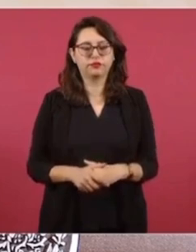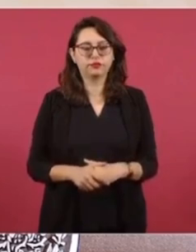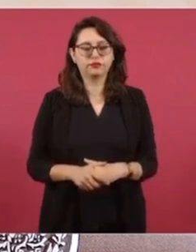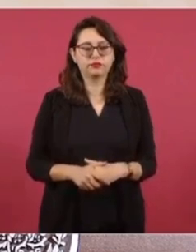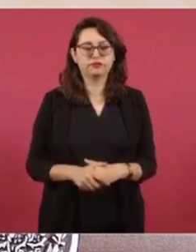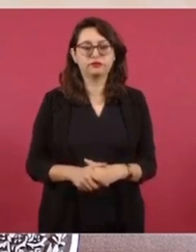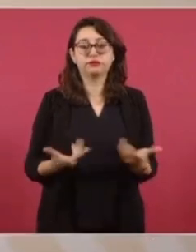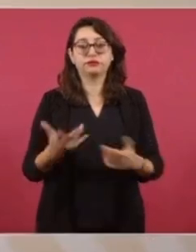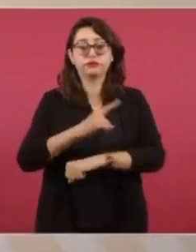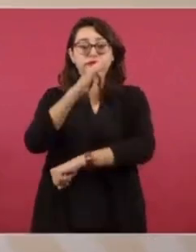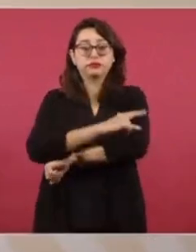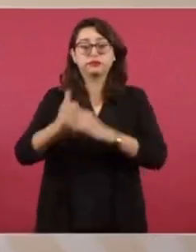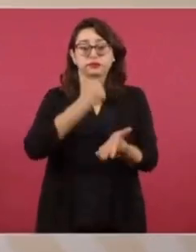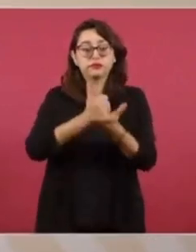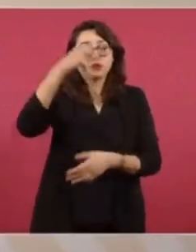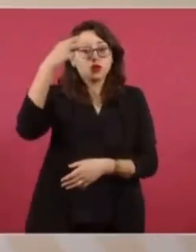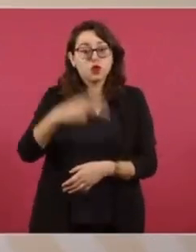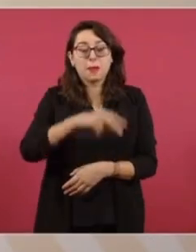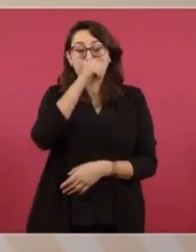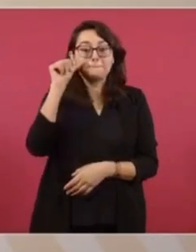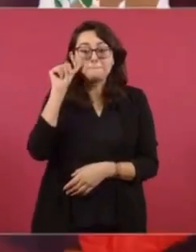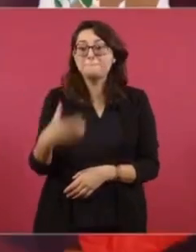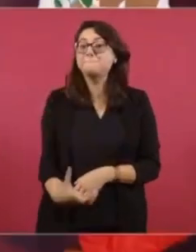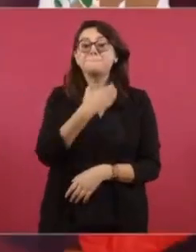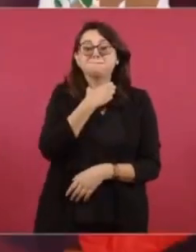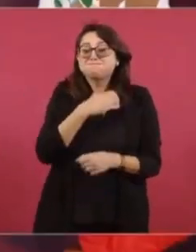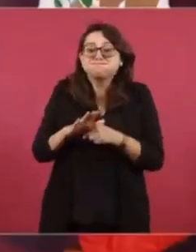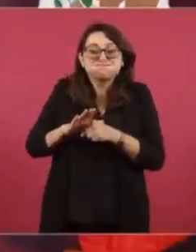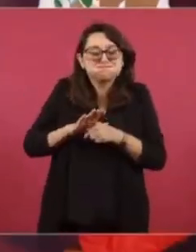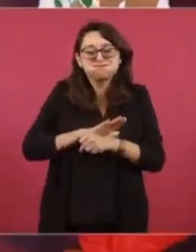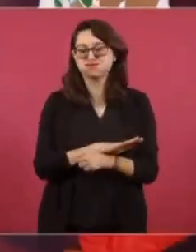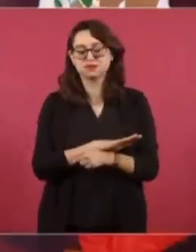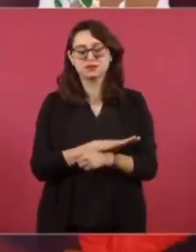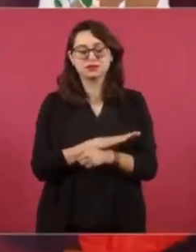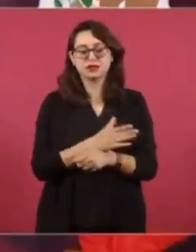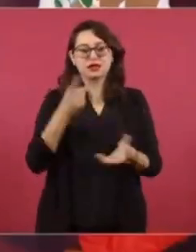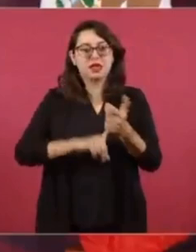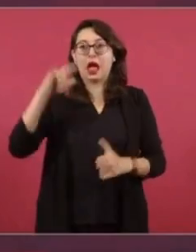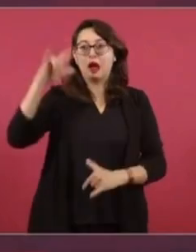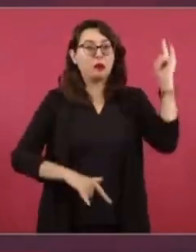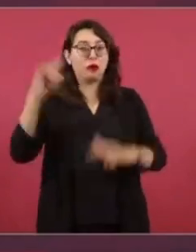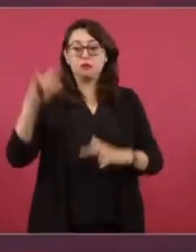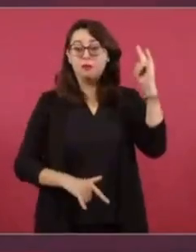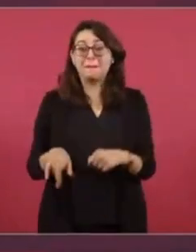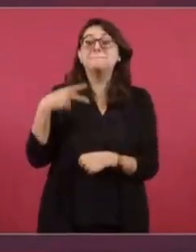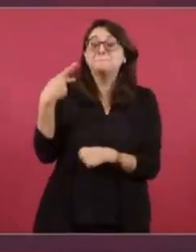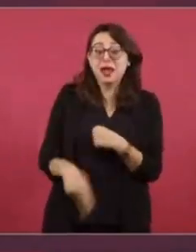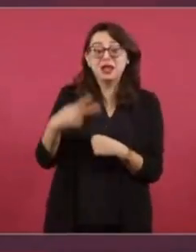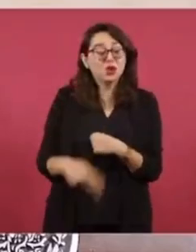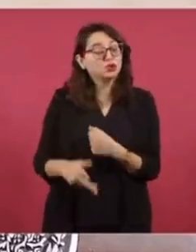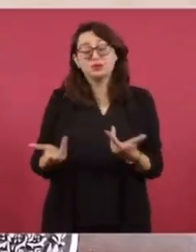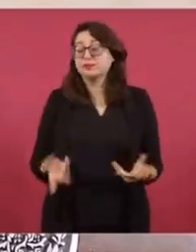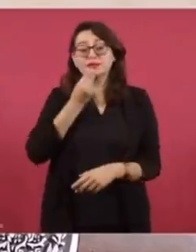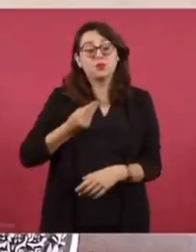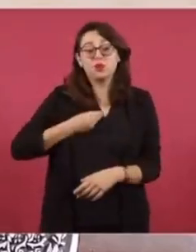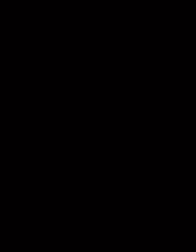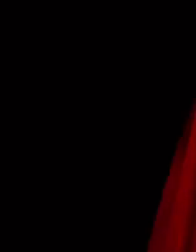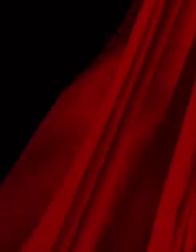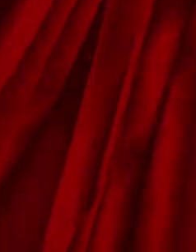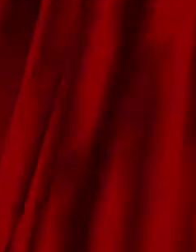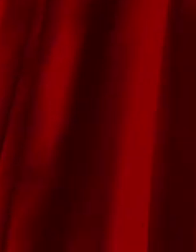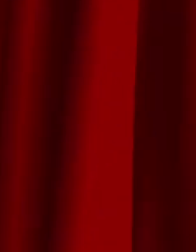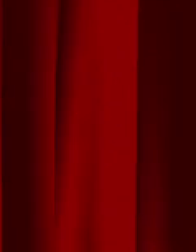está saturado el aeropuerto de la Ciudad muchísimas operaciones hay riesgos y queremos prevenir